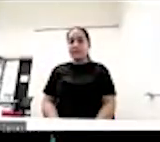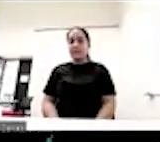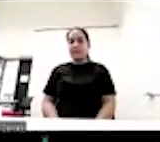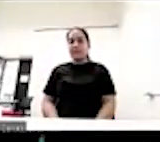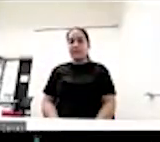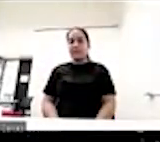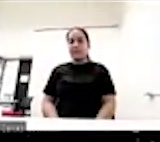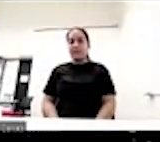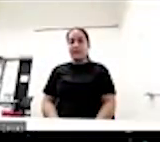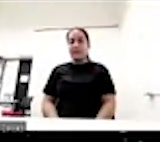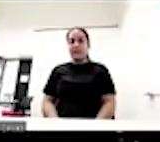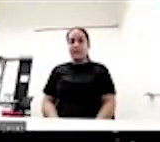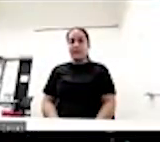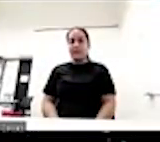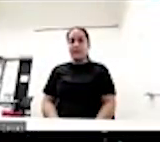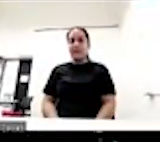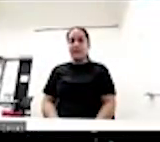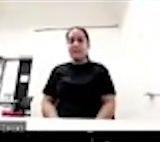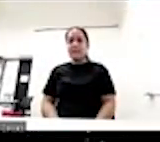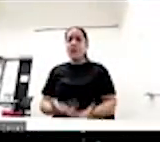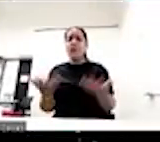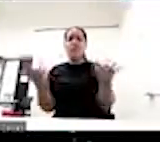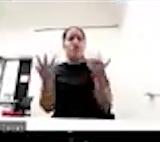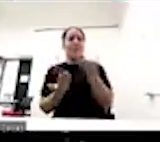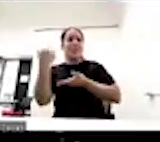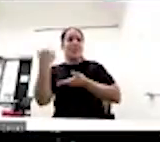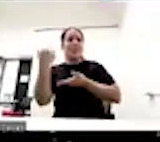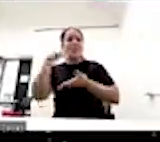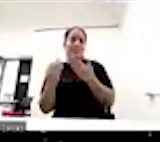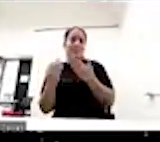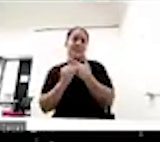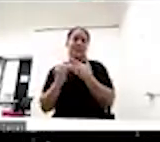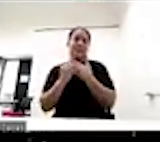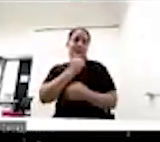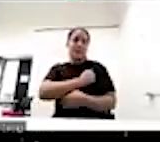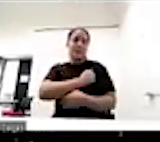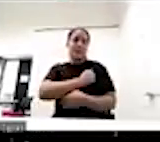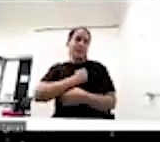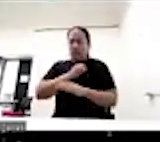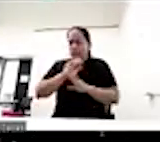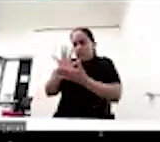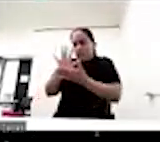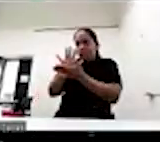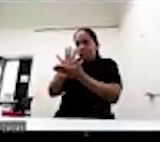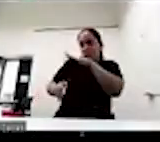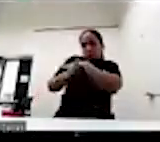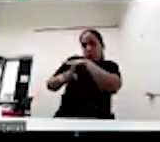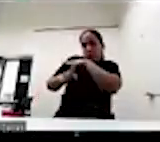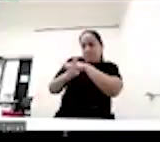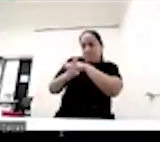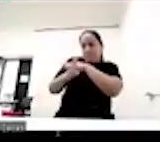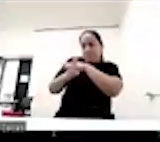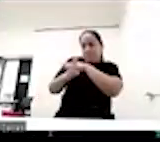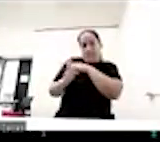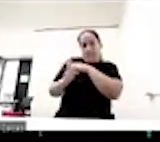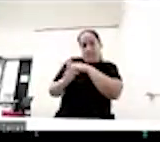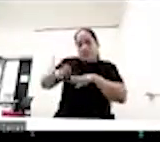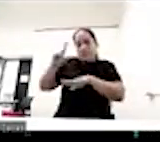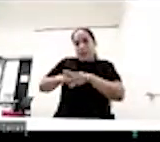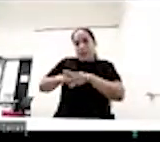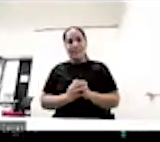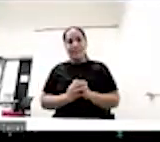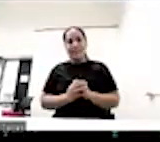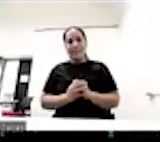Ok, ¿y desde dónde retomo? Continúa desde donde quedaste. Bueno, estaba